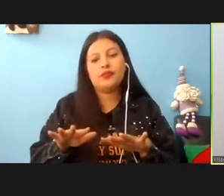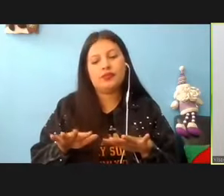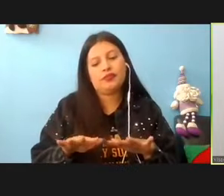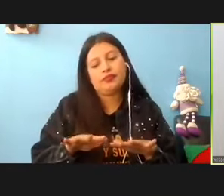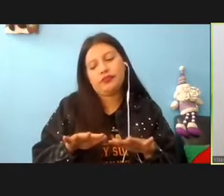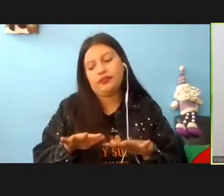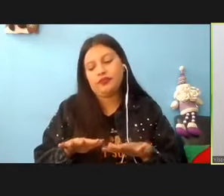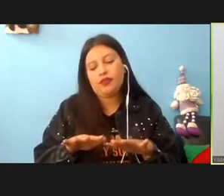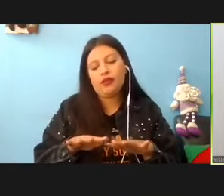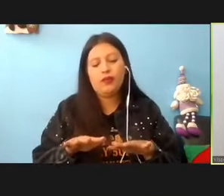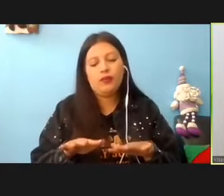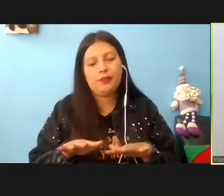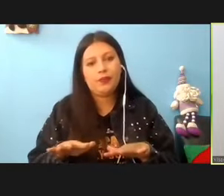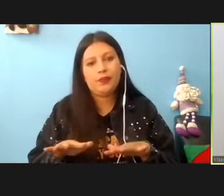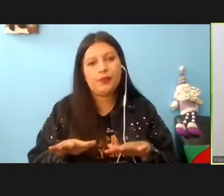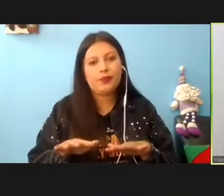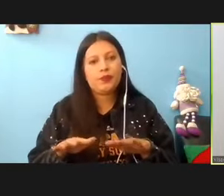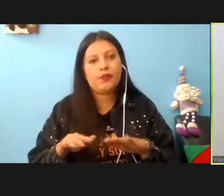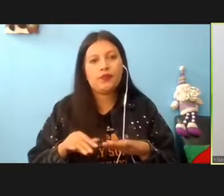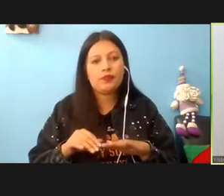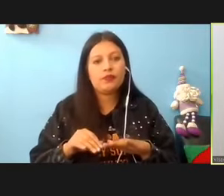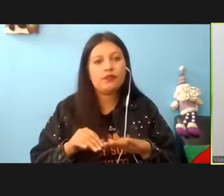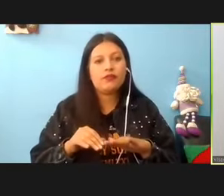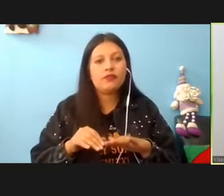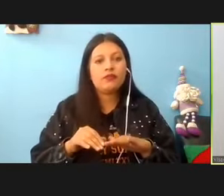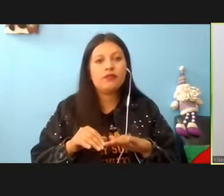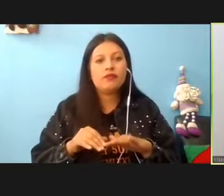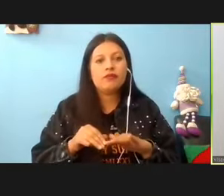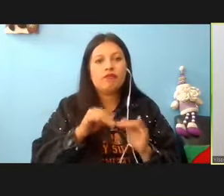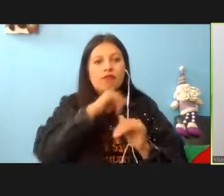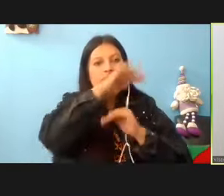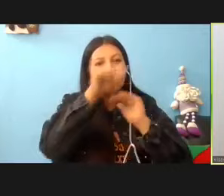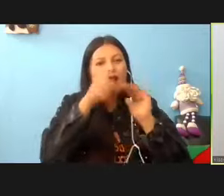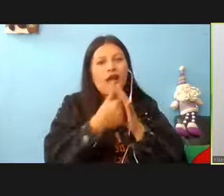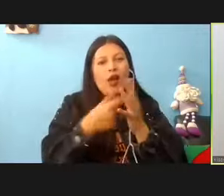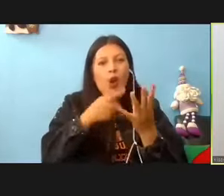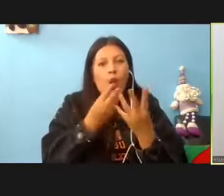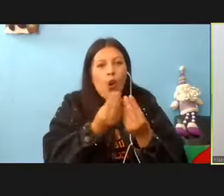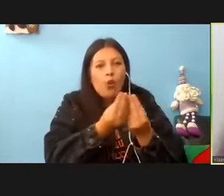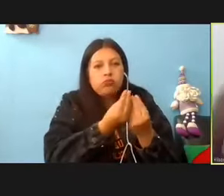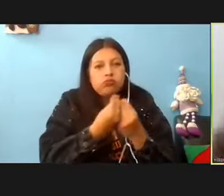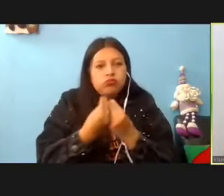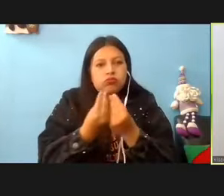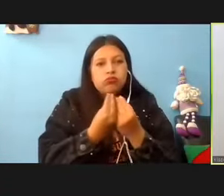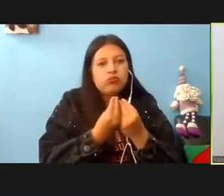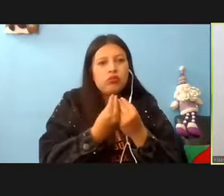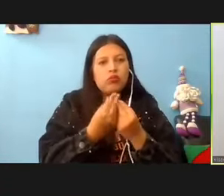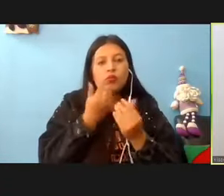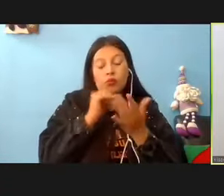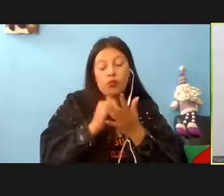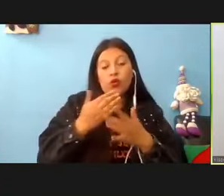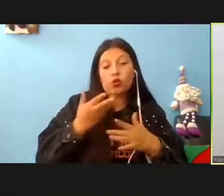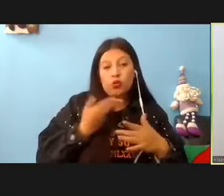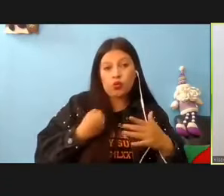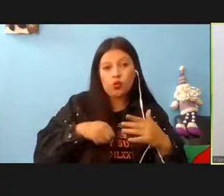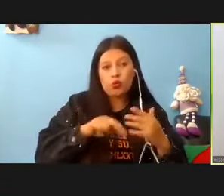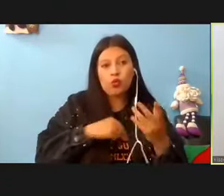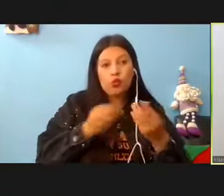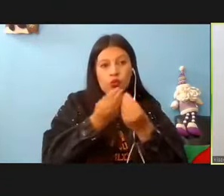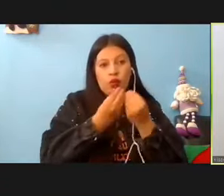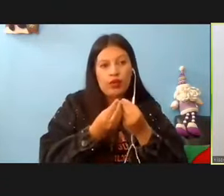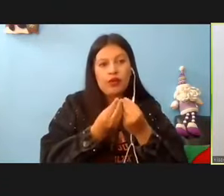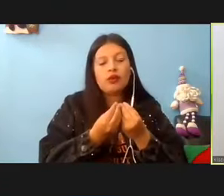Y bueno, todo, digamos, el equipo que esté, como en el caso nuestro, de nuestro